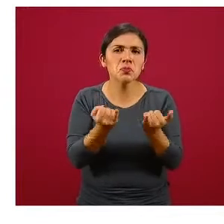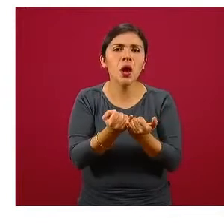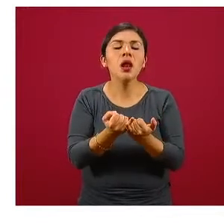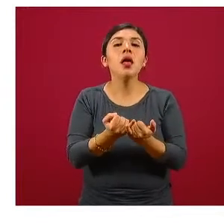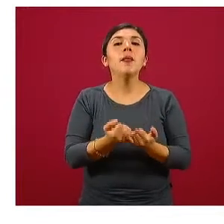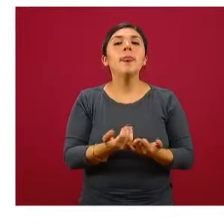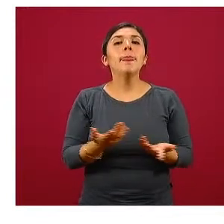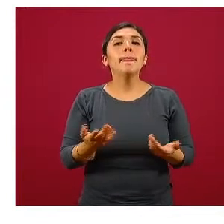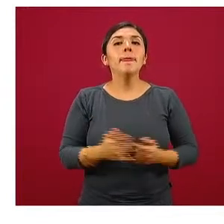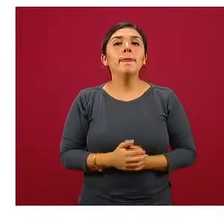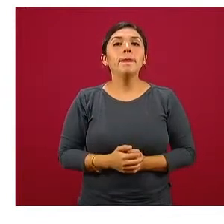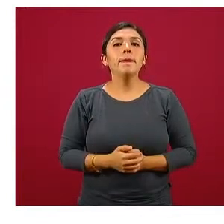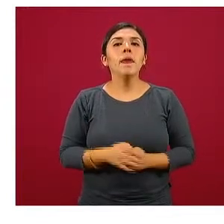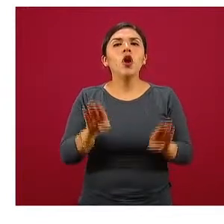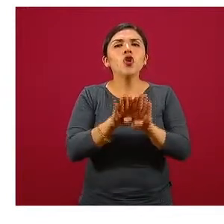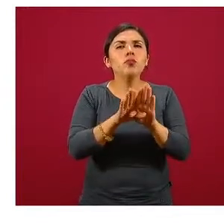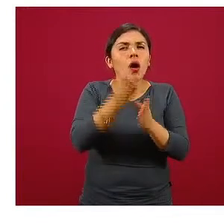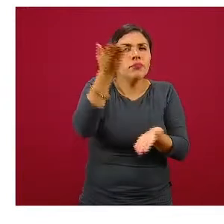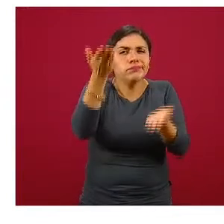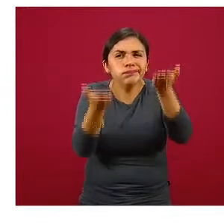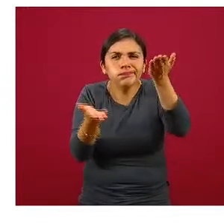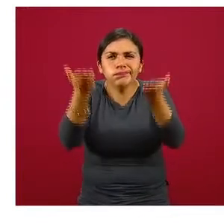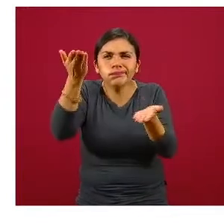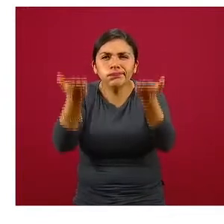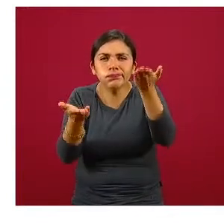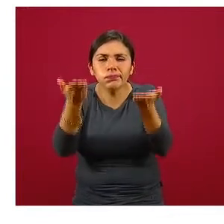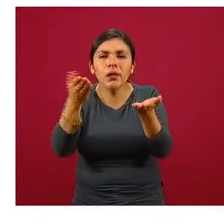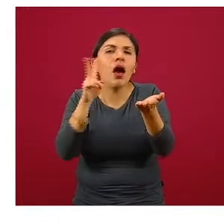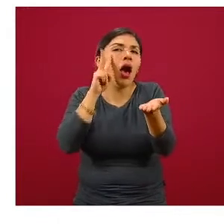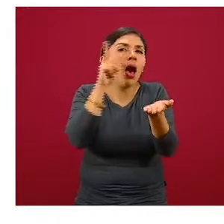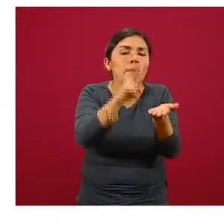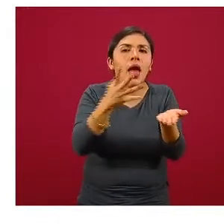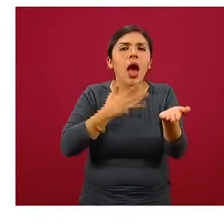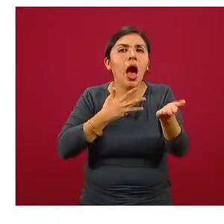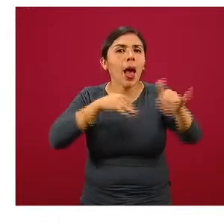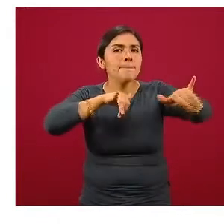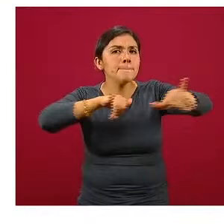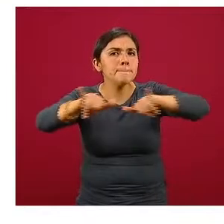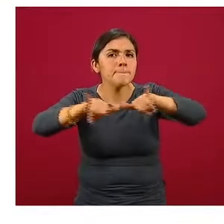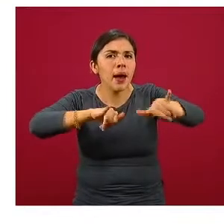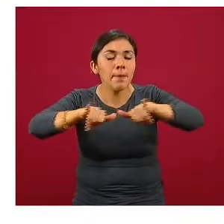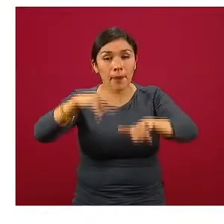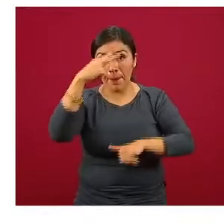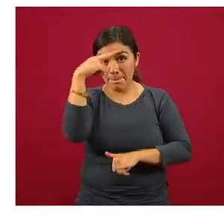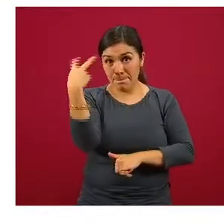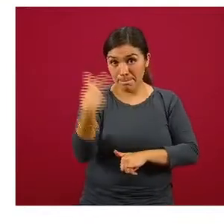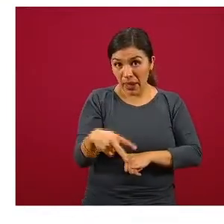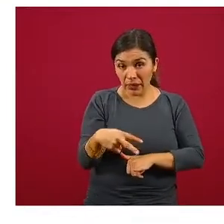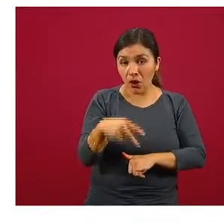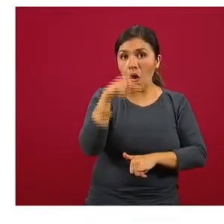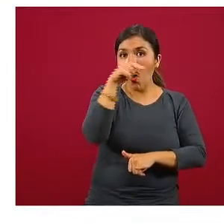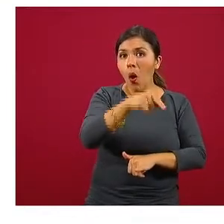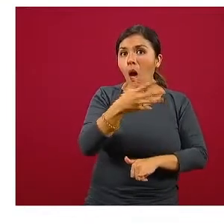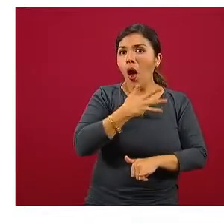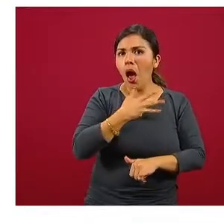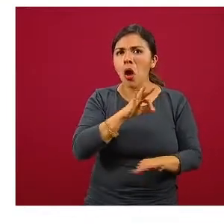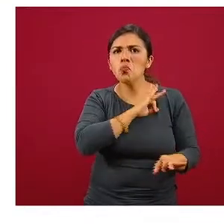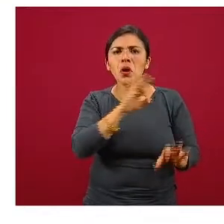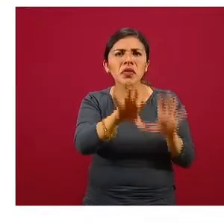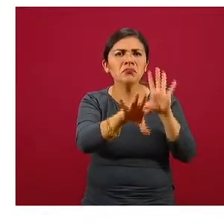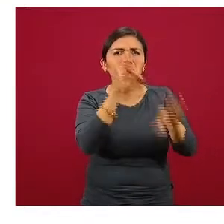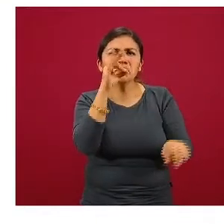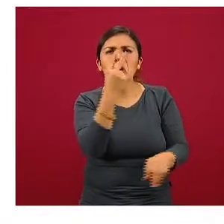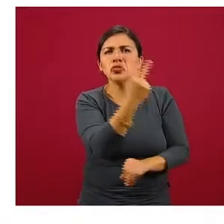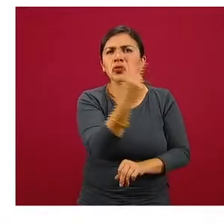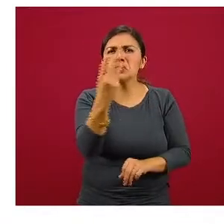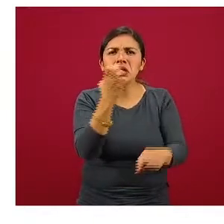en los comparativos podemos ver mapas, un mapa de México en donde podemos seleccionar 2